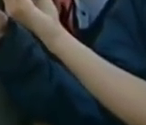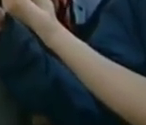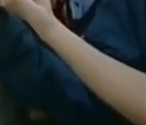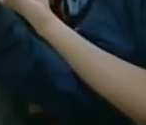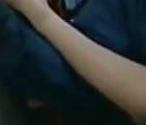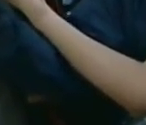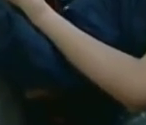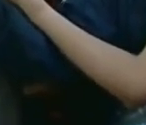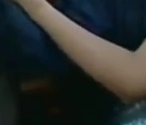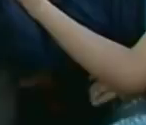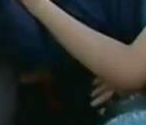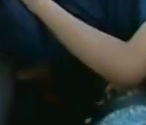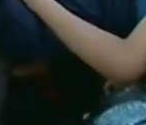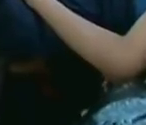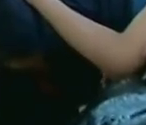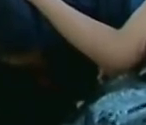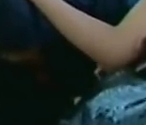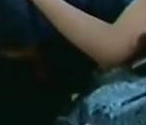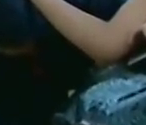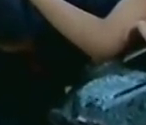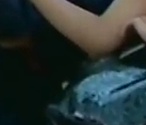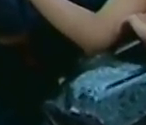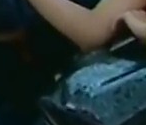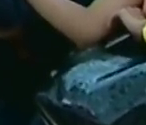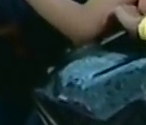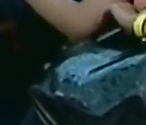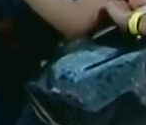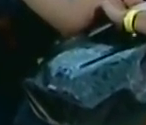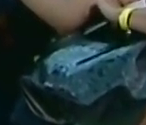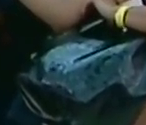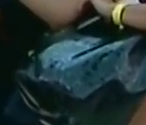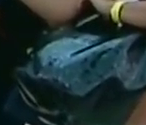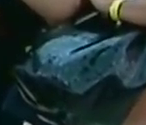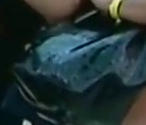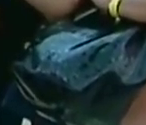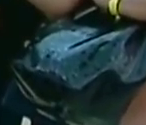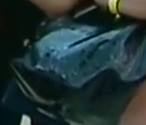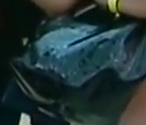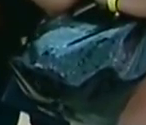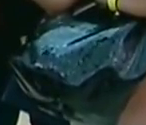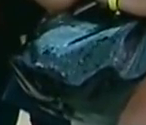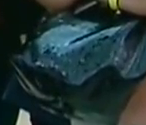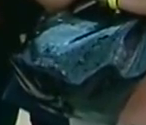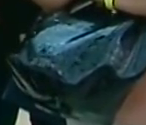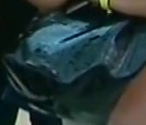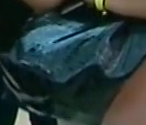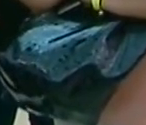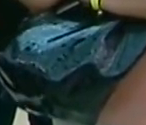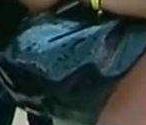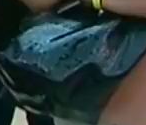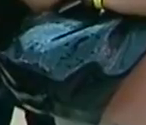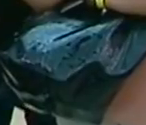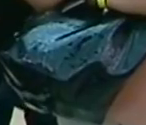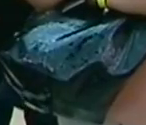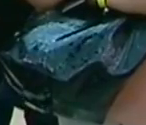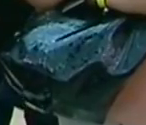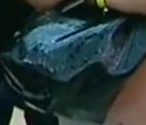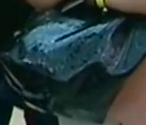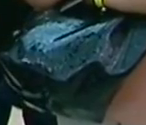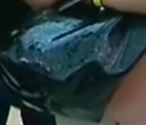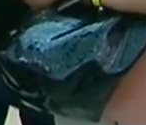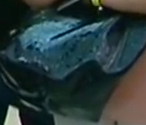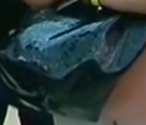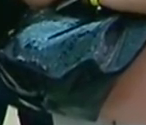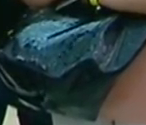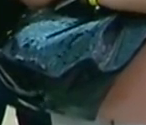Constitución? Por supuesto. Yo no pude decir en este momento que la vamos a constitucionalizar o no,